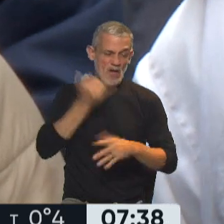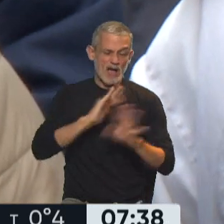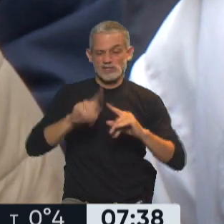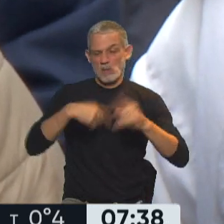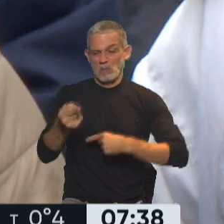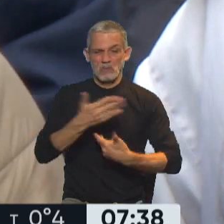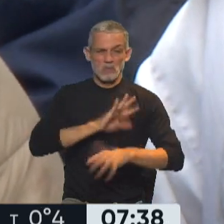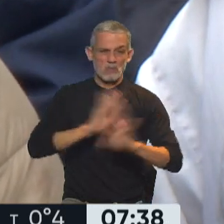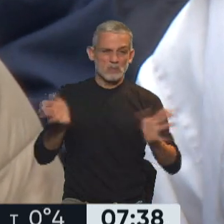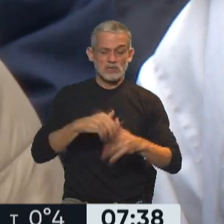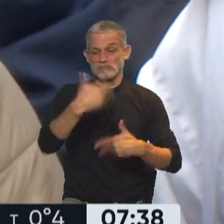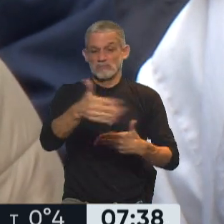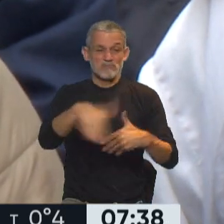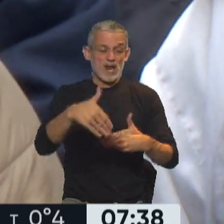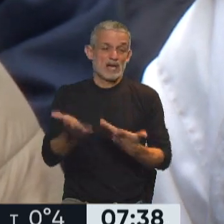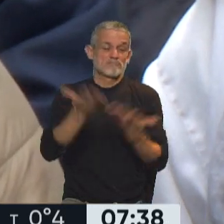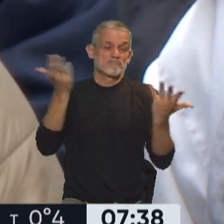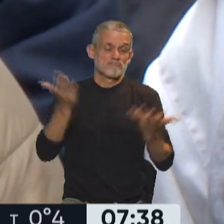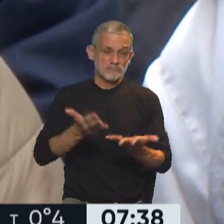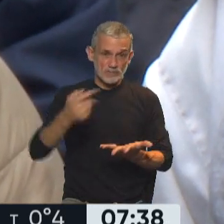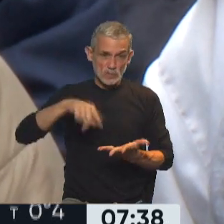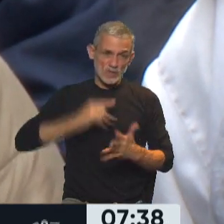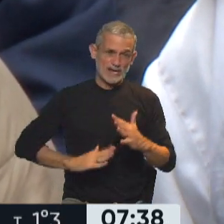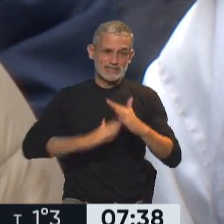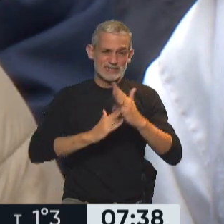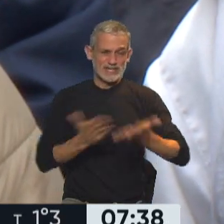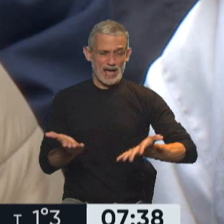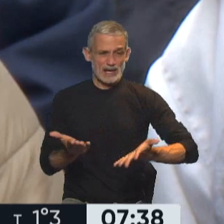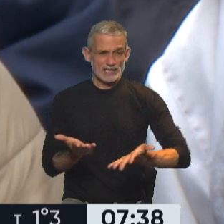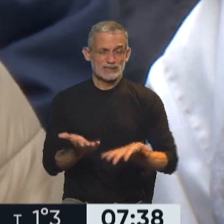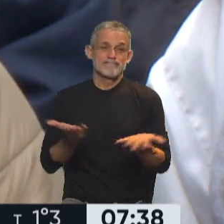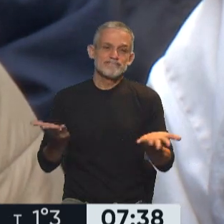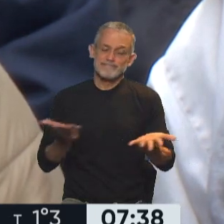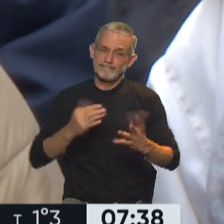dicen, bueno, quédense en la calle, y cuando éramos esenciales. Así que es un bajón.